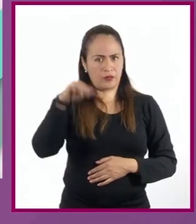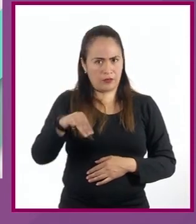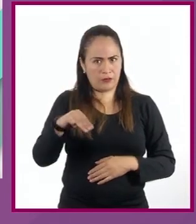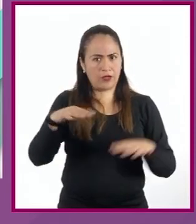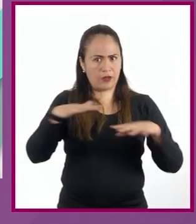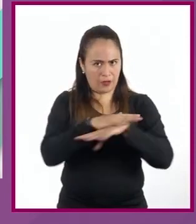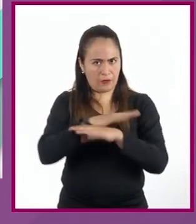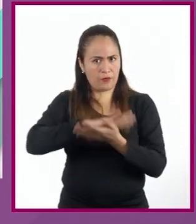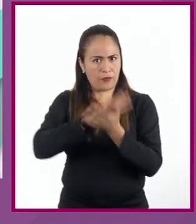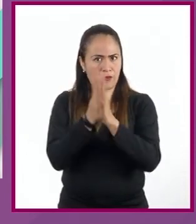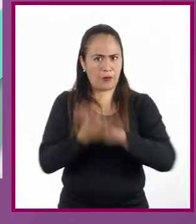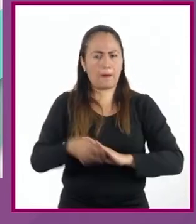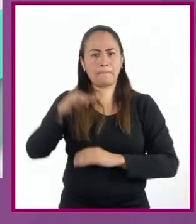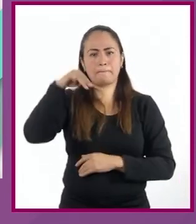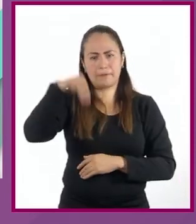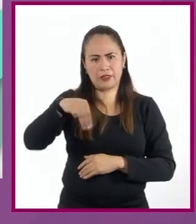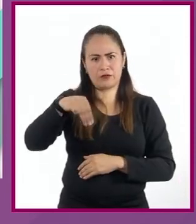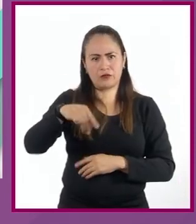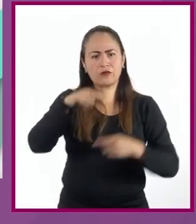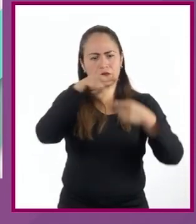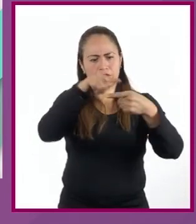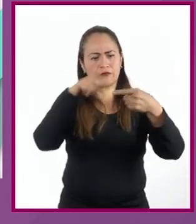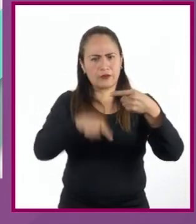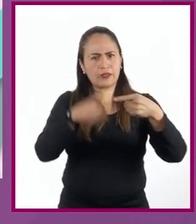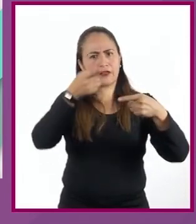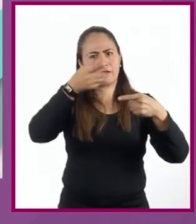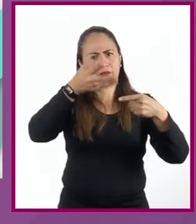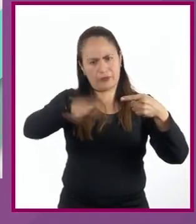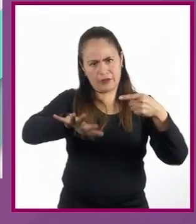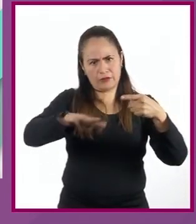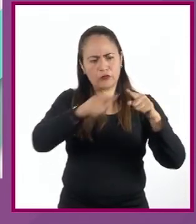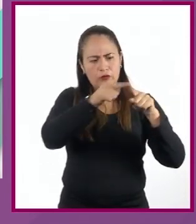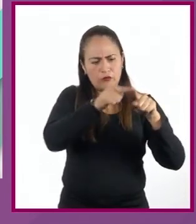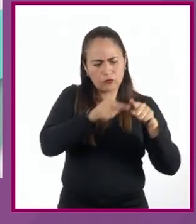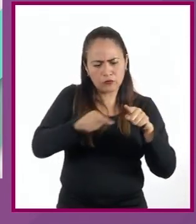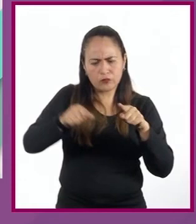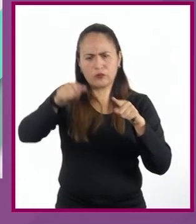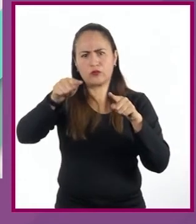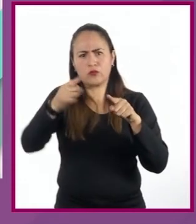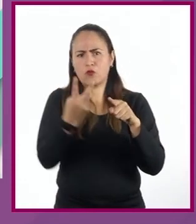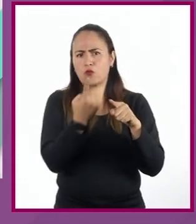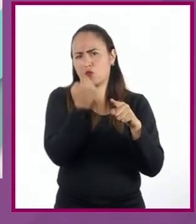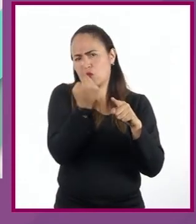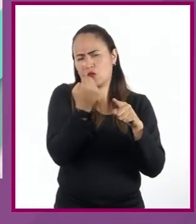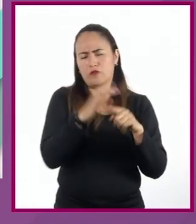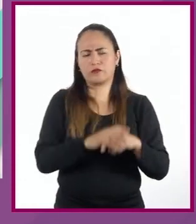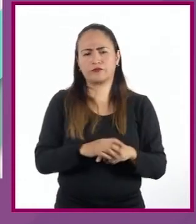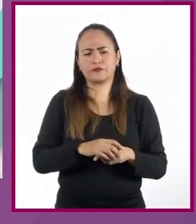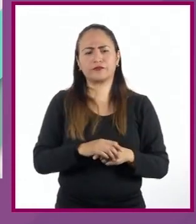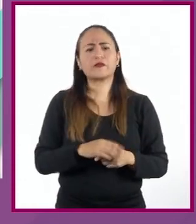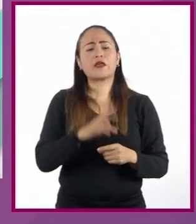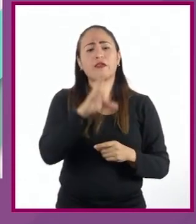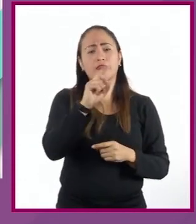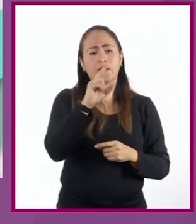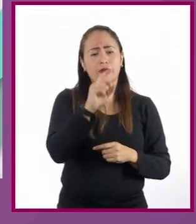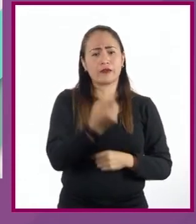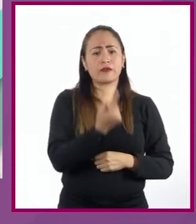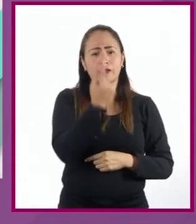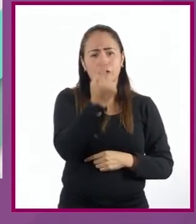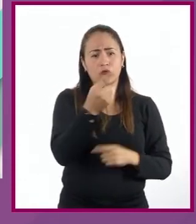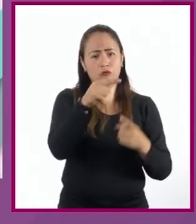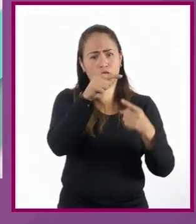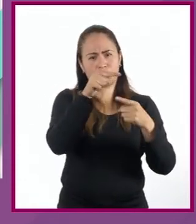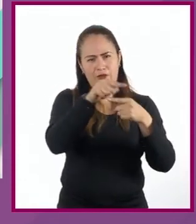entre 10, porque al observar la tabla vemos que hay un lugar de diferencia. 31 entre 10 es igual